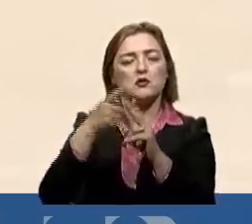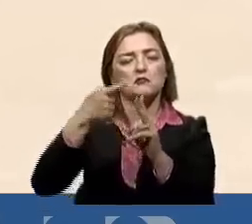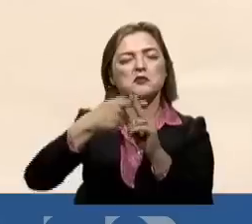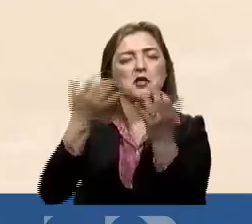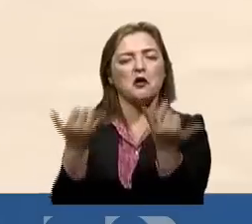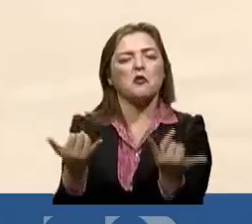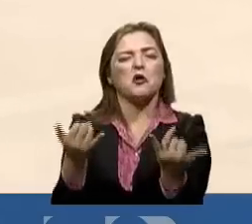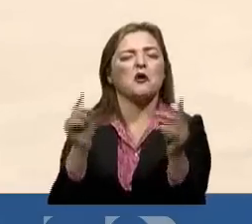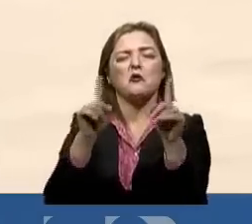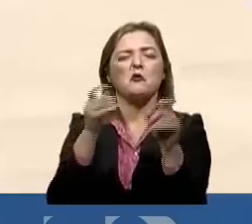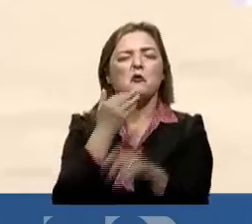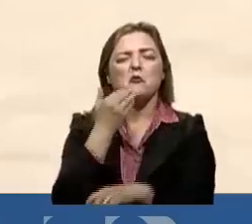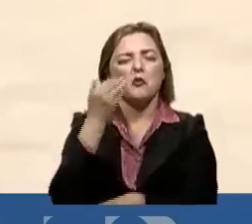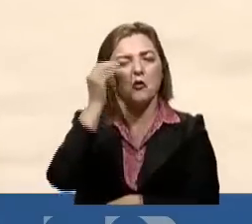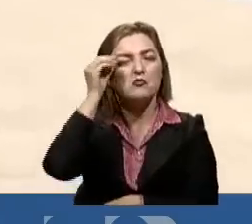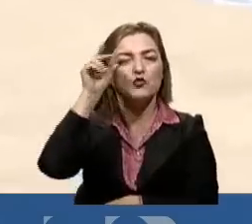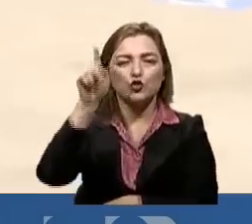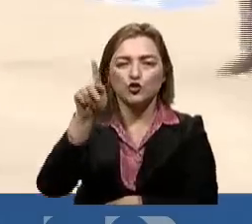hoy.